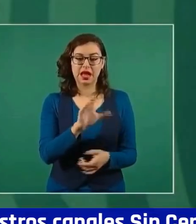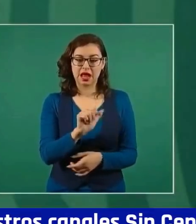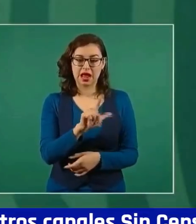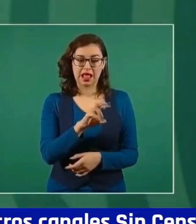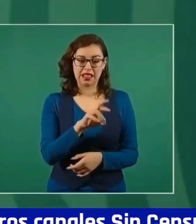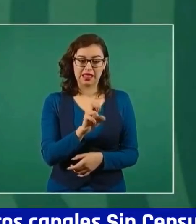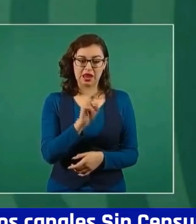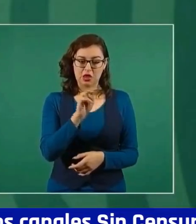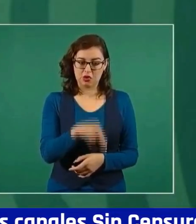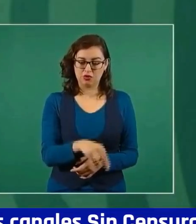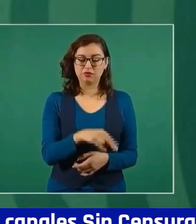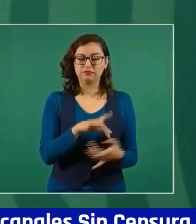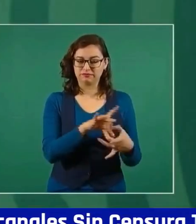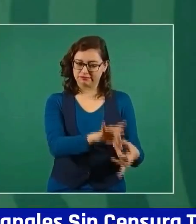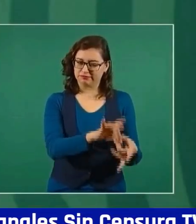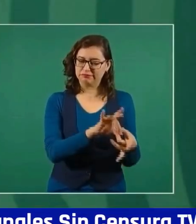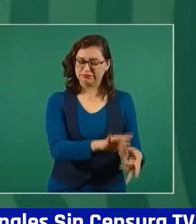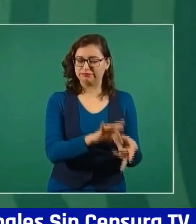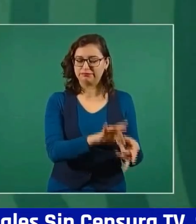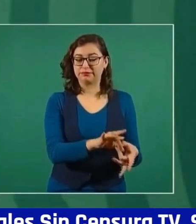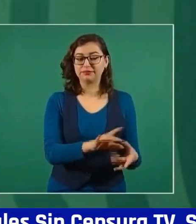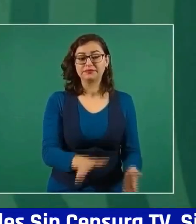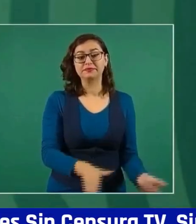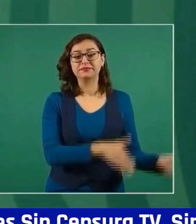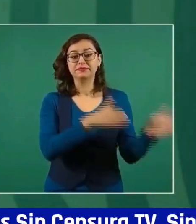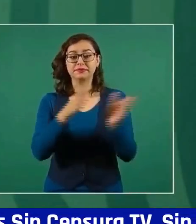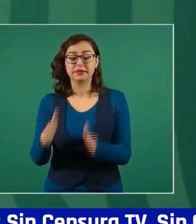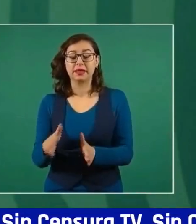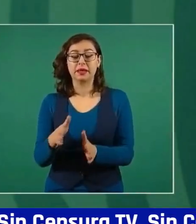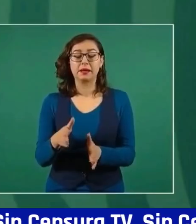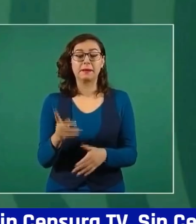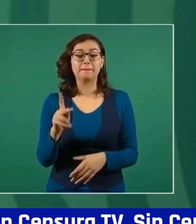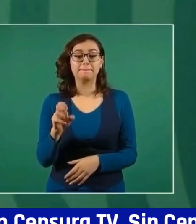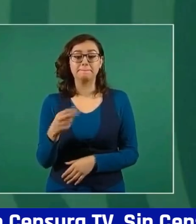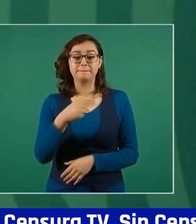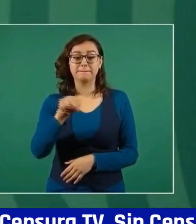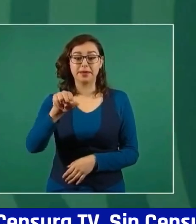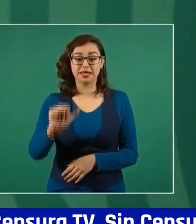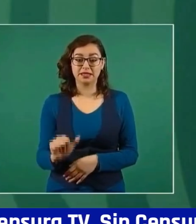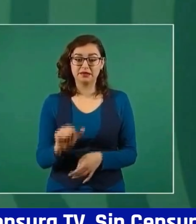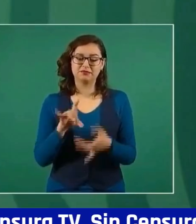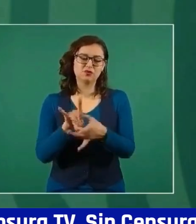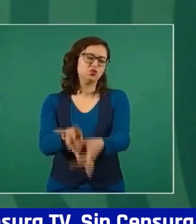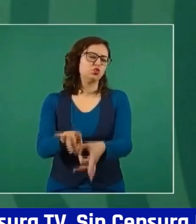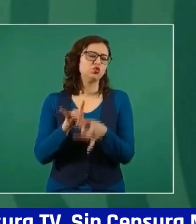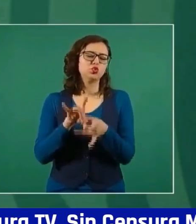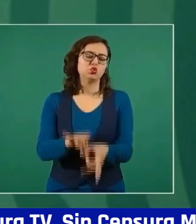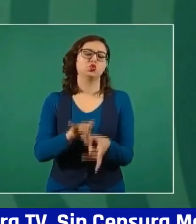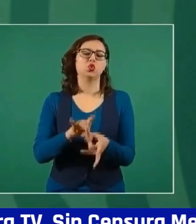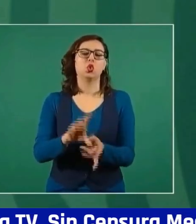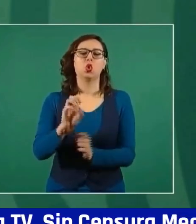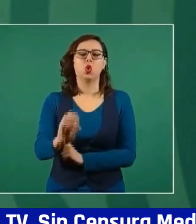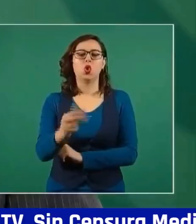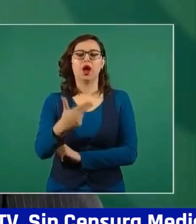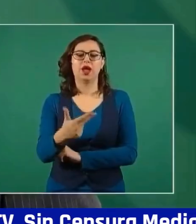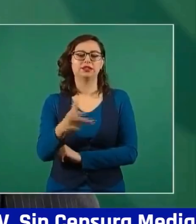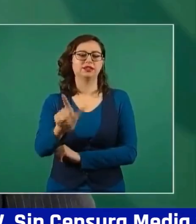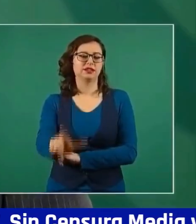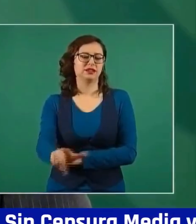Luego con el presidente Peña, OHL, lo mismo.